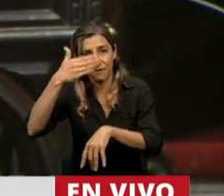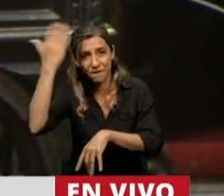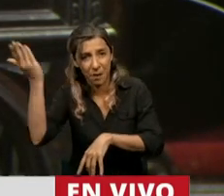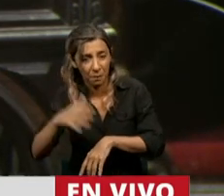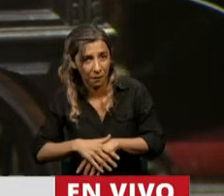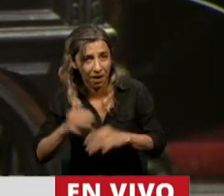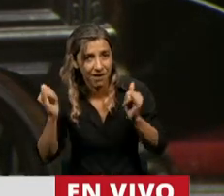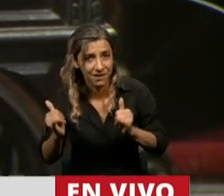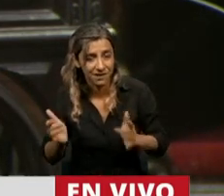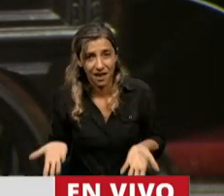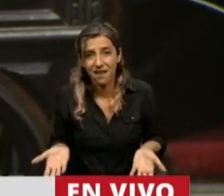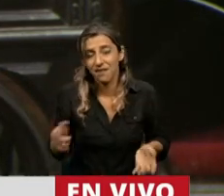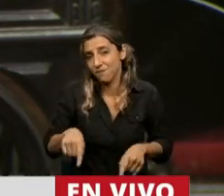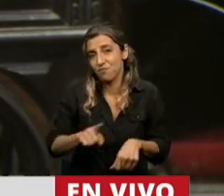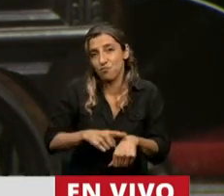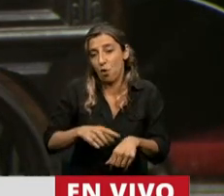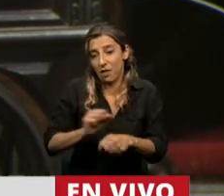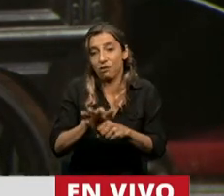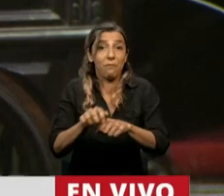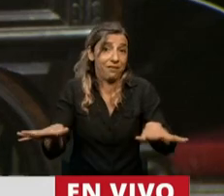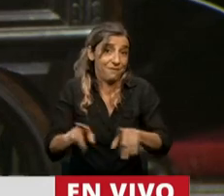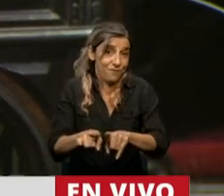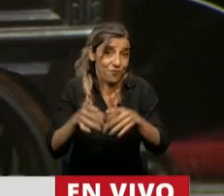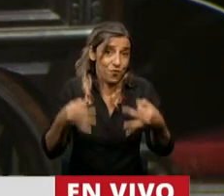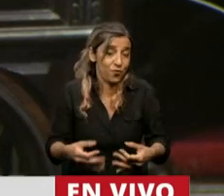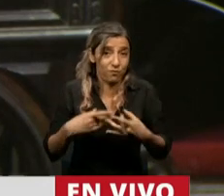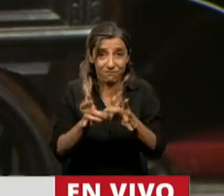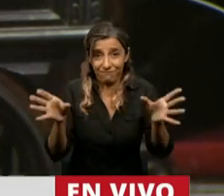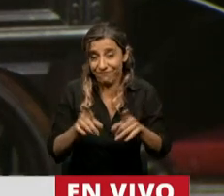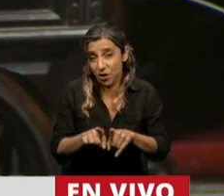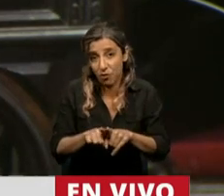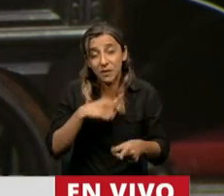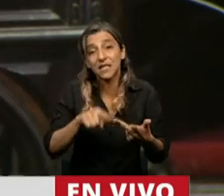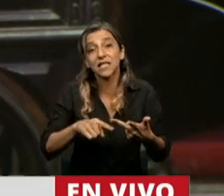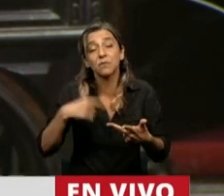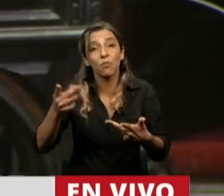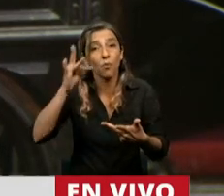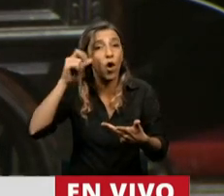padeciendo, esta pandemia, este COVID-19, como así también el dengue,